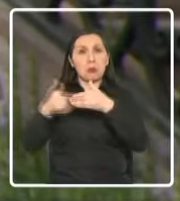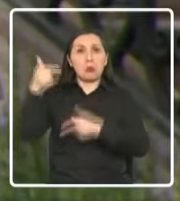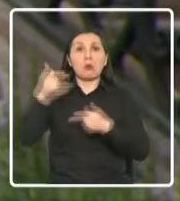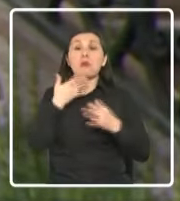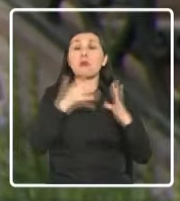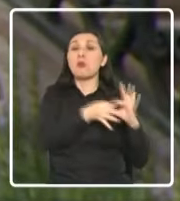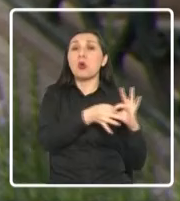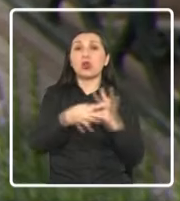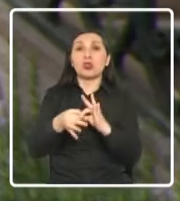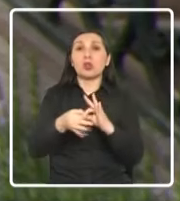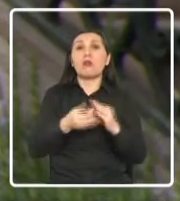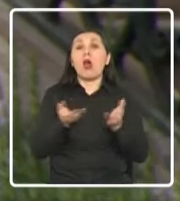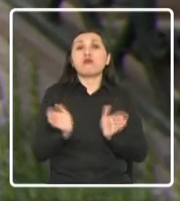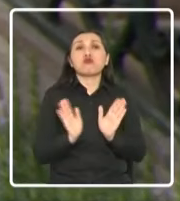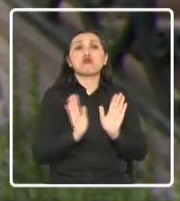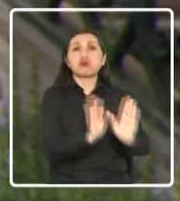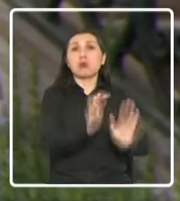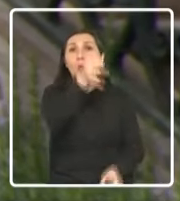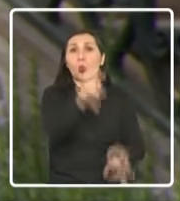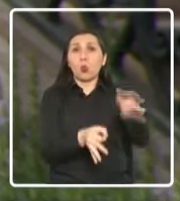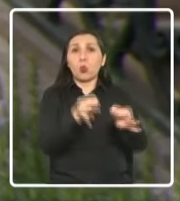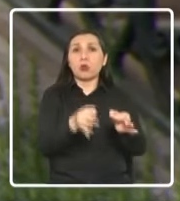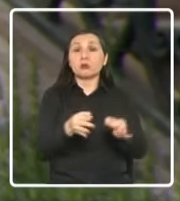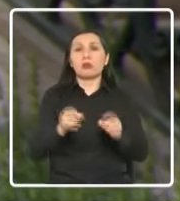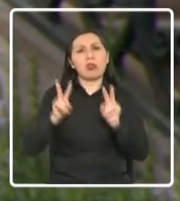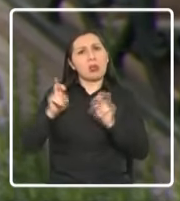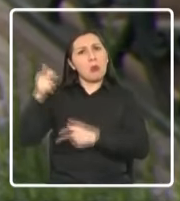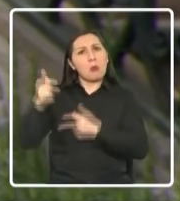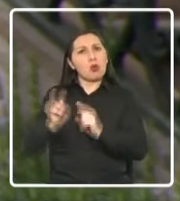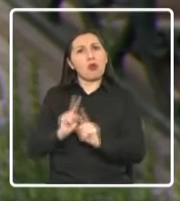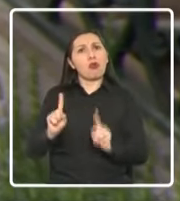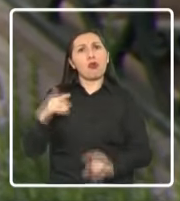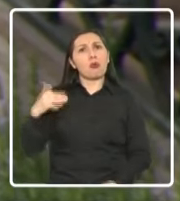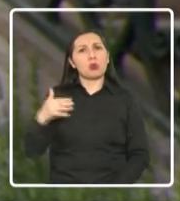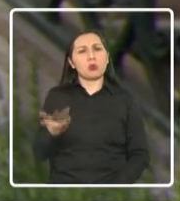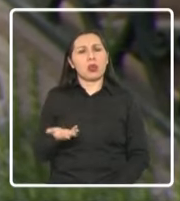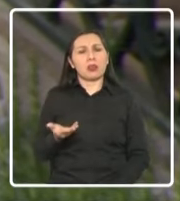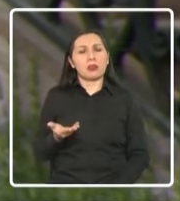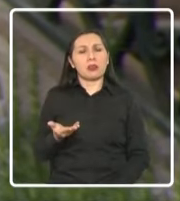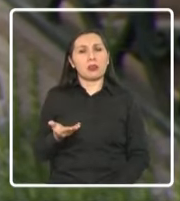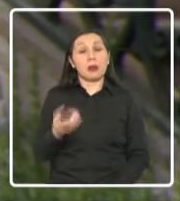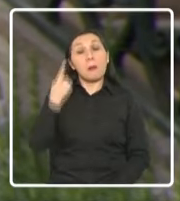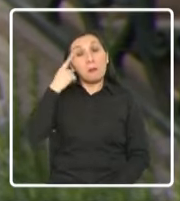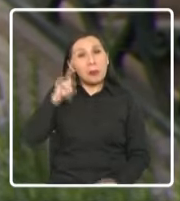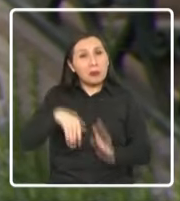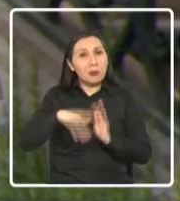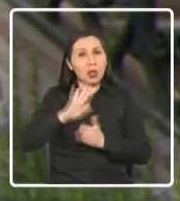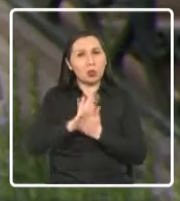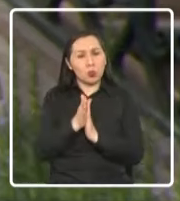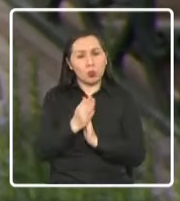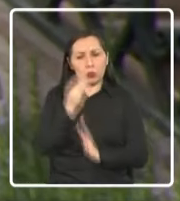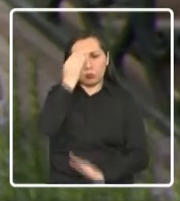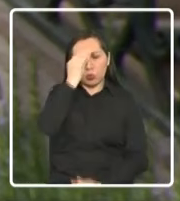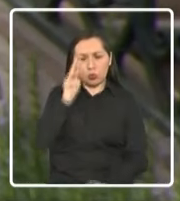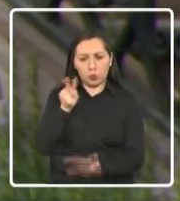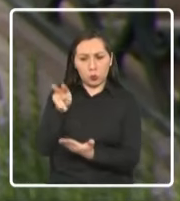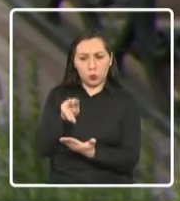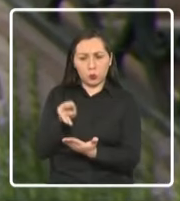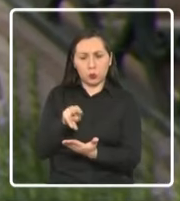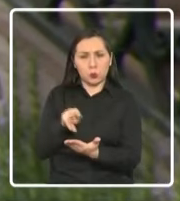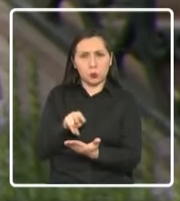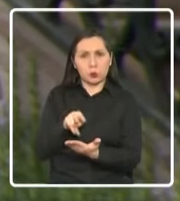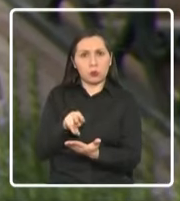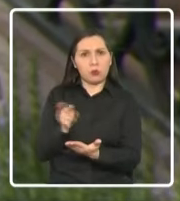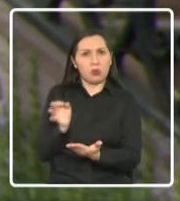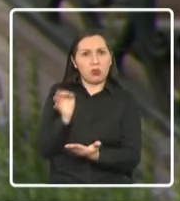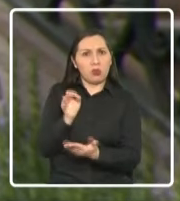las causas estaban en proceso judicial, como si lo político no fuera importante. Pero sobre todo lo preocupante es